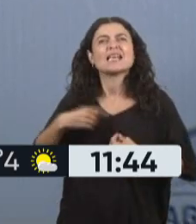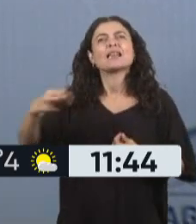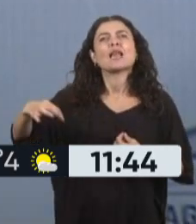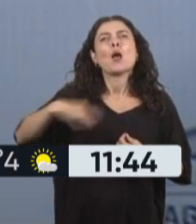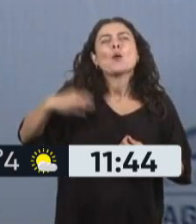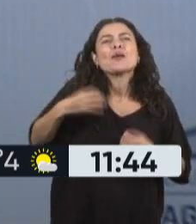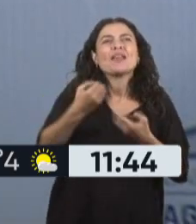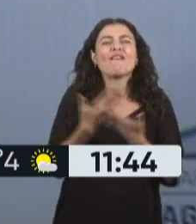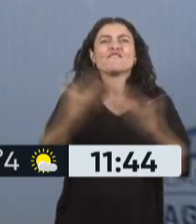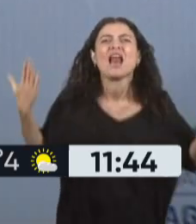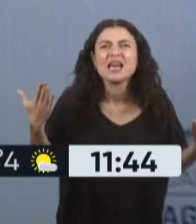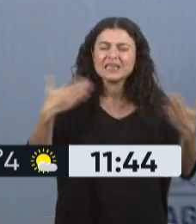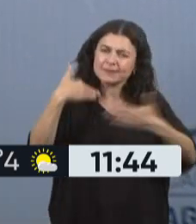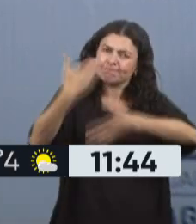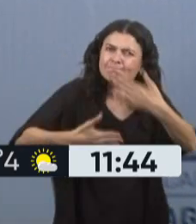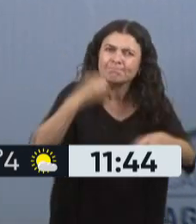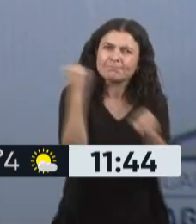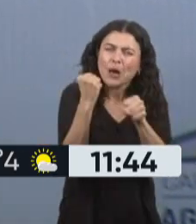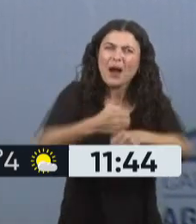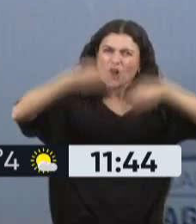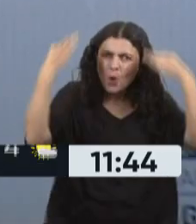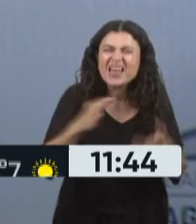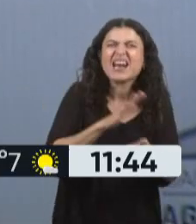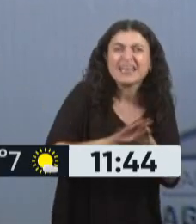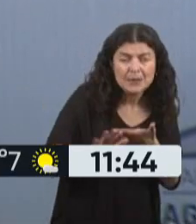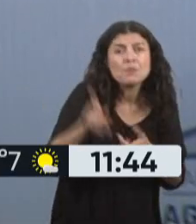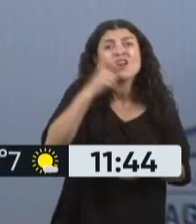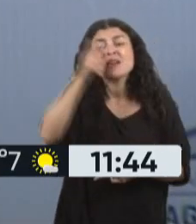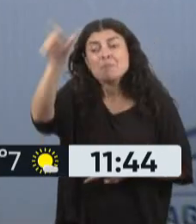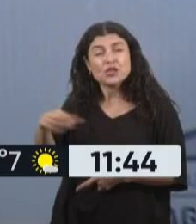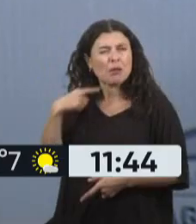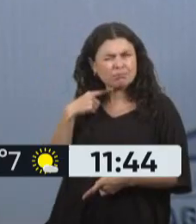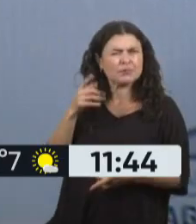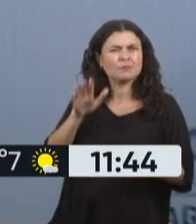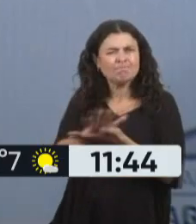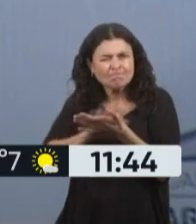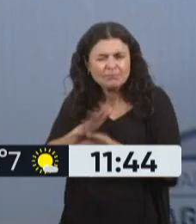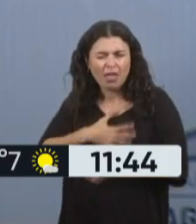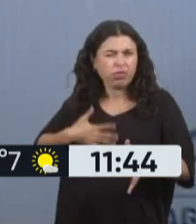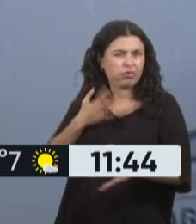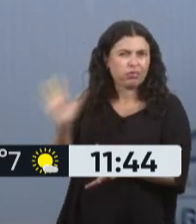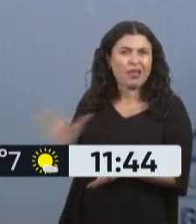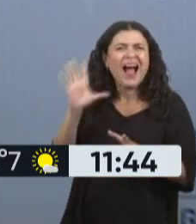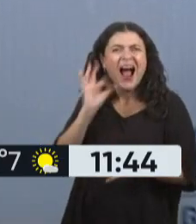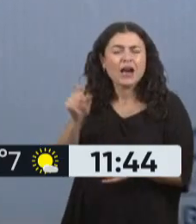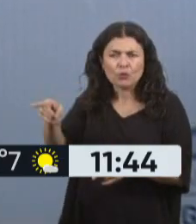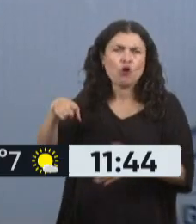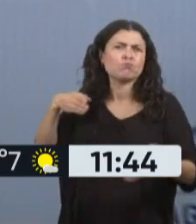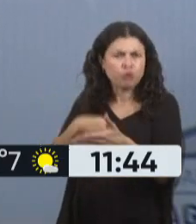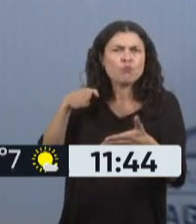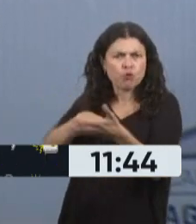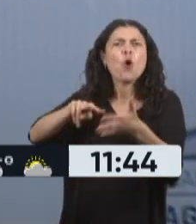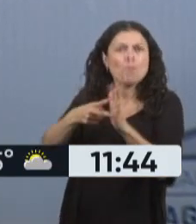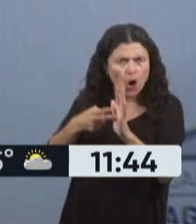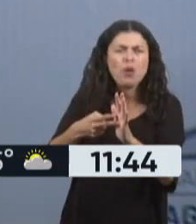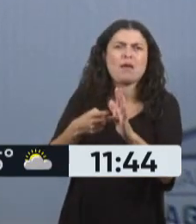bien y sea mucho más difícil para aquel que hace las cosas mal. Una sociedad en la que hacer lo correcto sea sencillo y